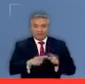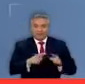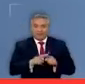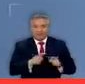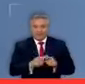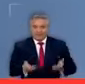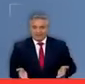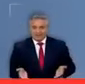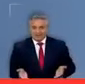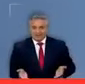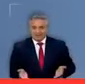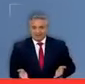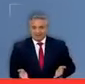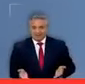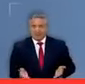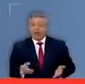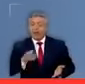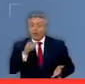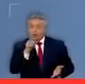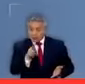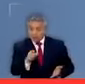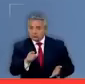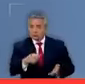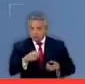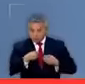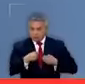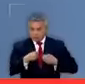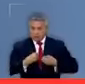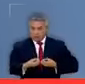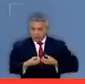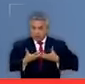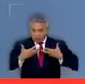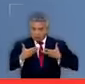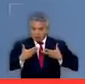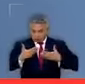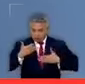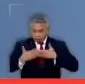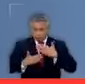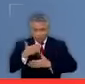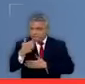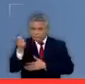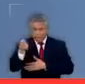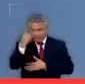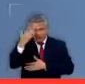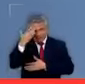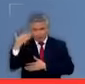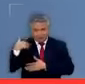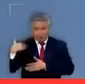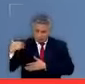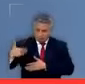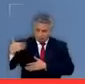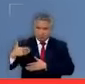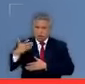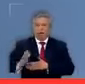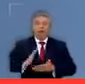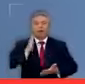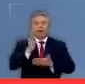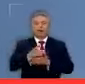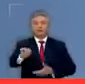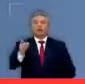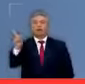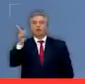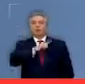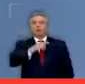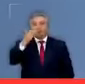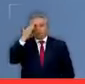y motivaciones que han guiado e inspirado a nuestro gobierno desde el primer día y lo seguirán haciendo hasta el último día de